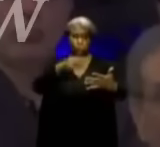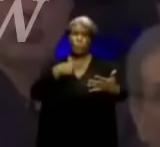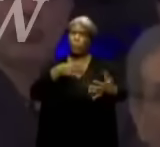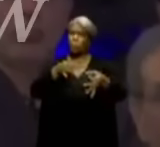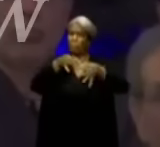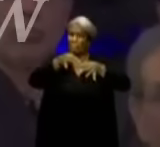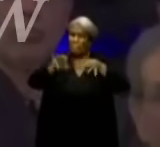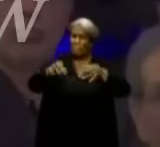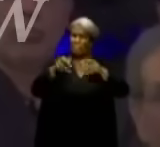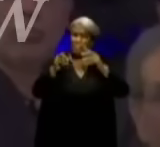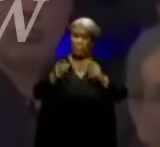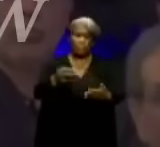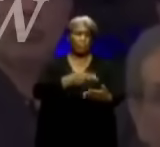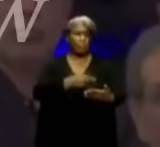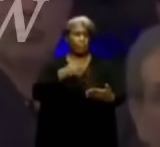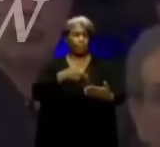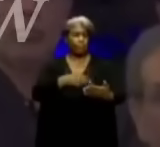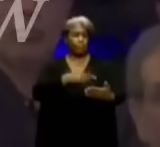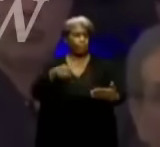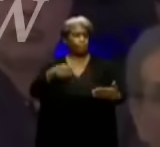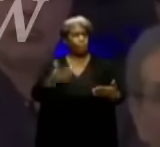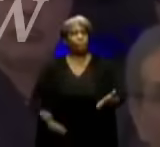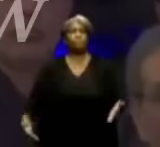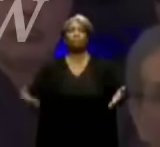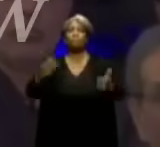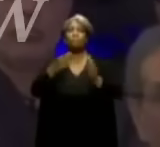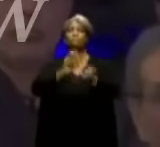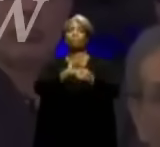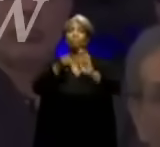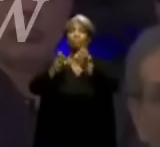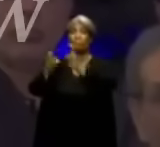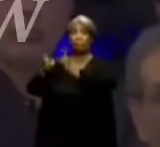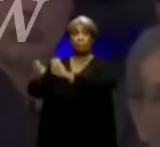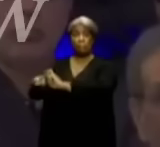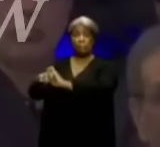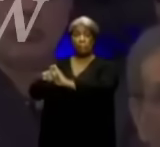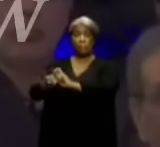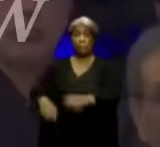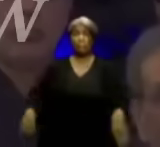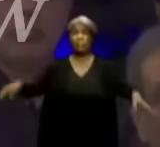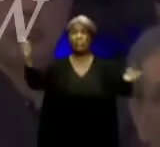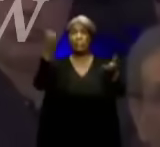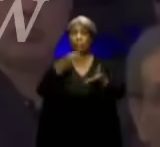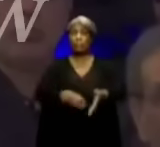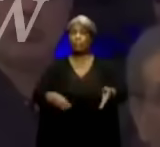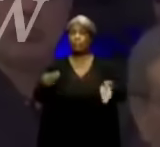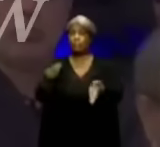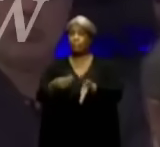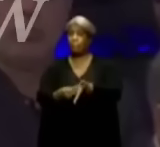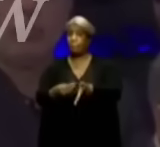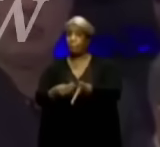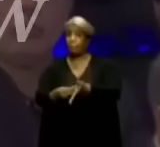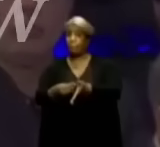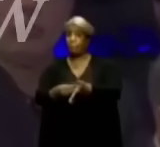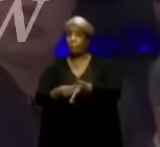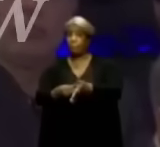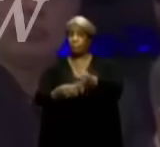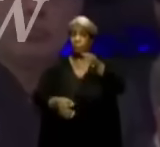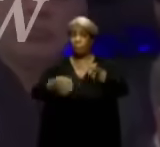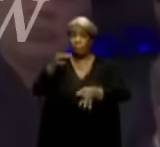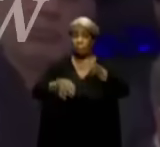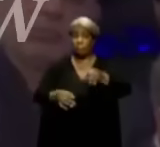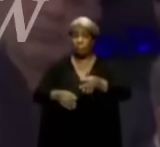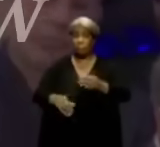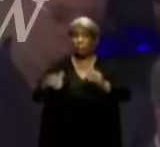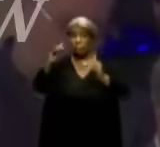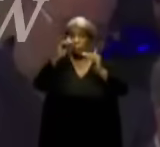rapidito. Restaurar la modificación legal de nivel de crédito fiscal a 75%, que hoy es de un